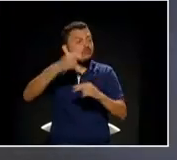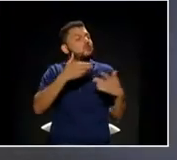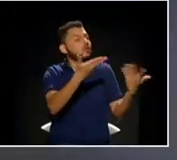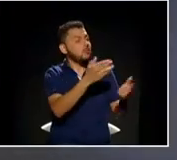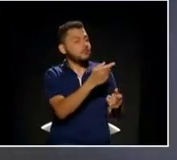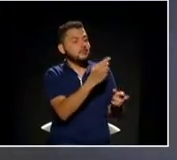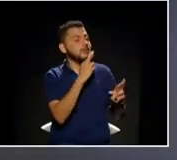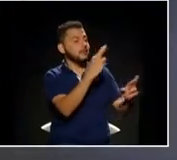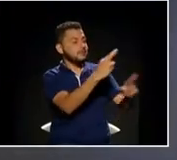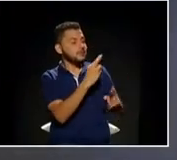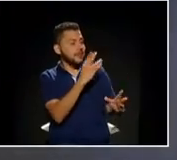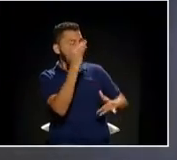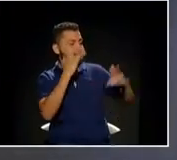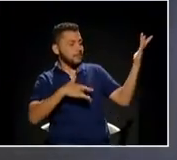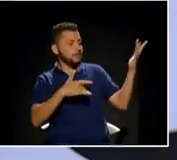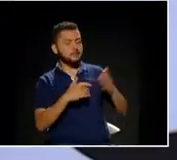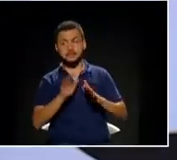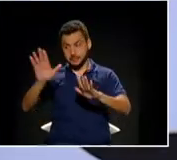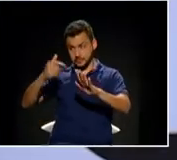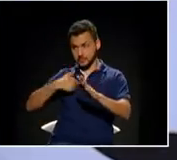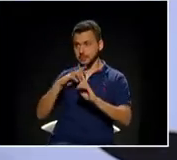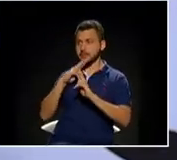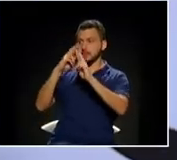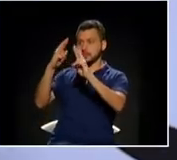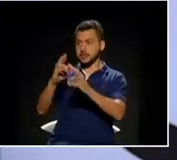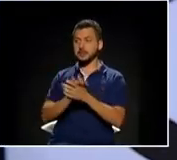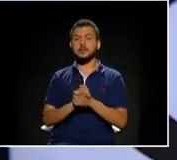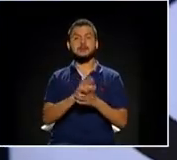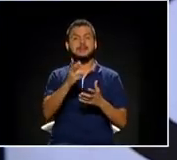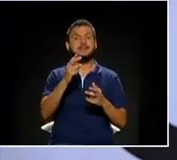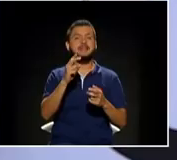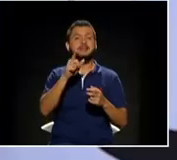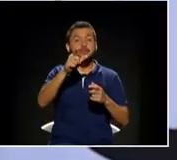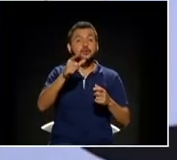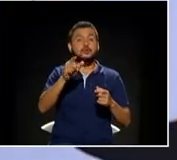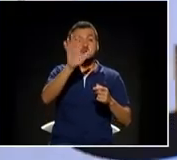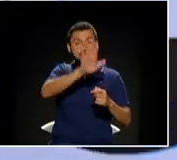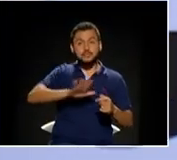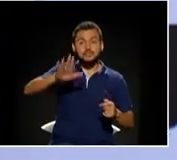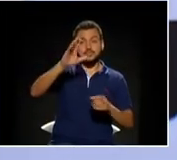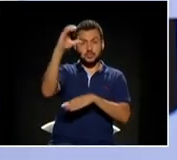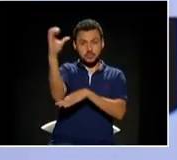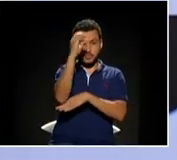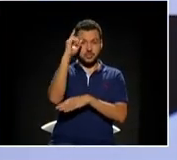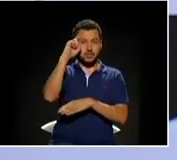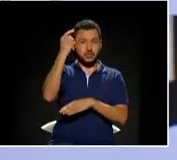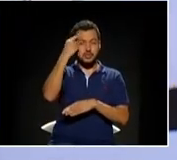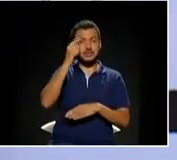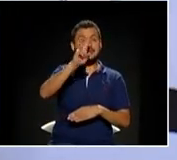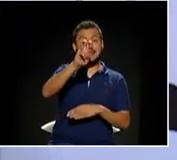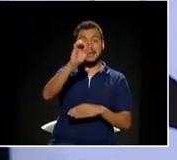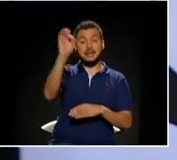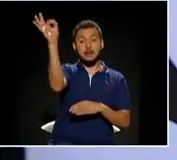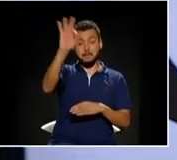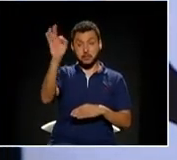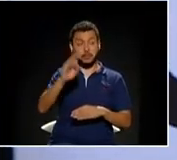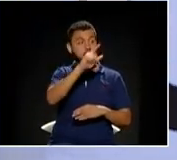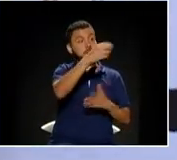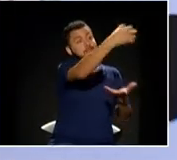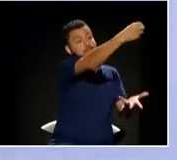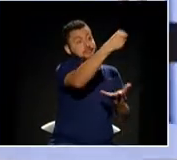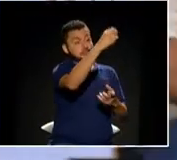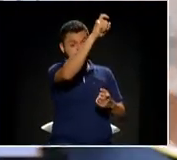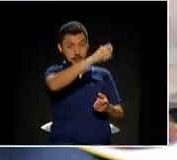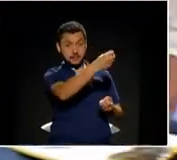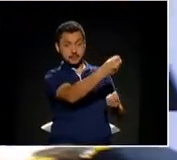la ley de metros dice que la nación tiene que financiar el 70 por ciento es una ley lo que pasa es que si uno no pide la plata pero no se la dan si